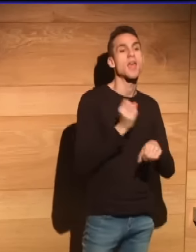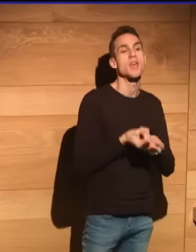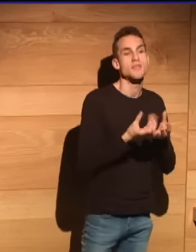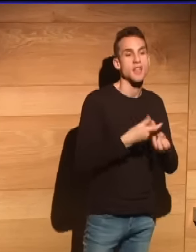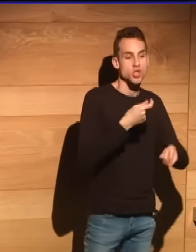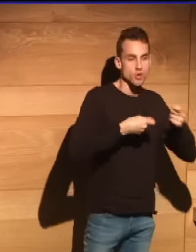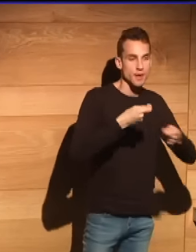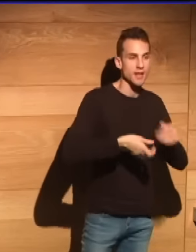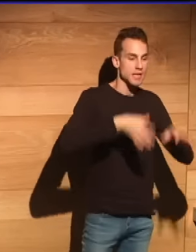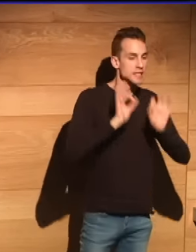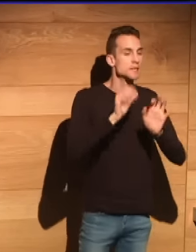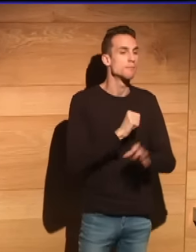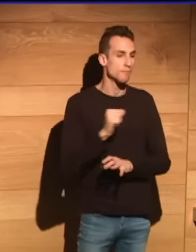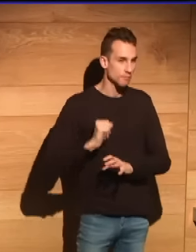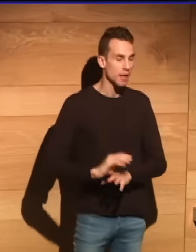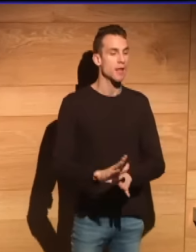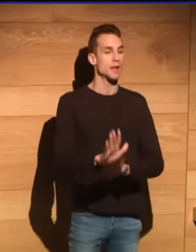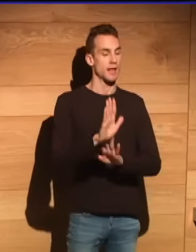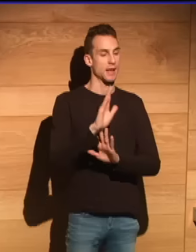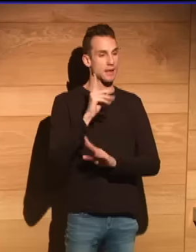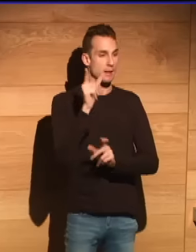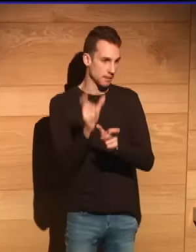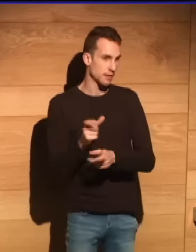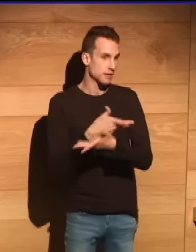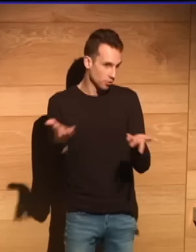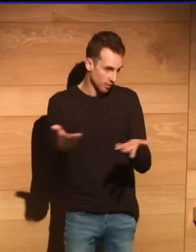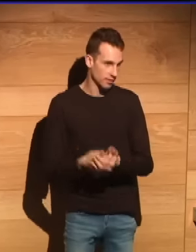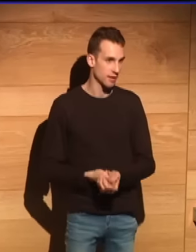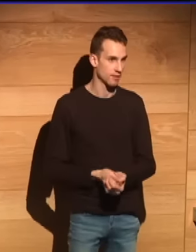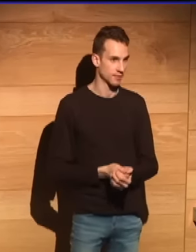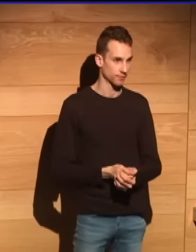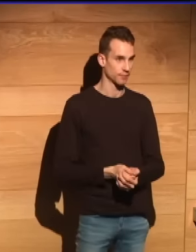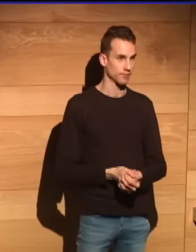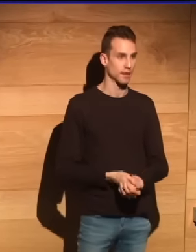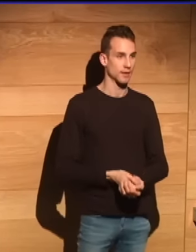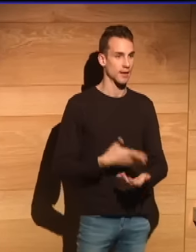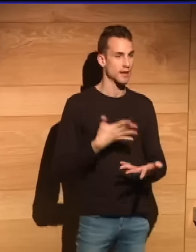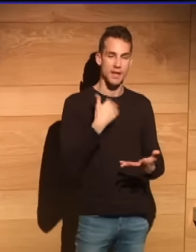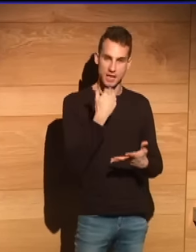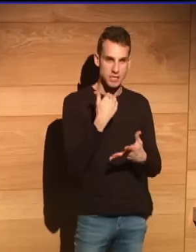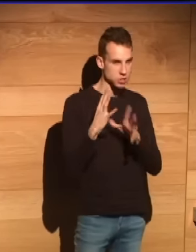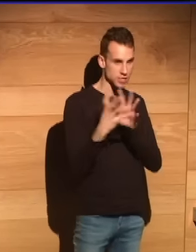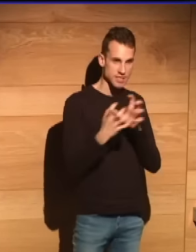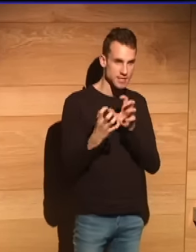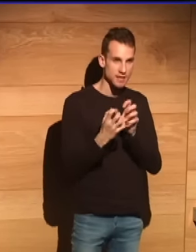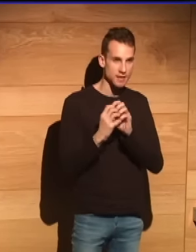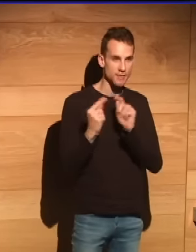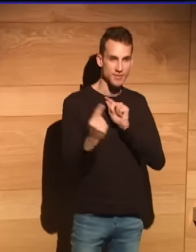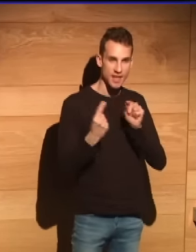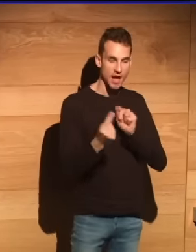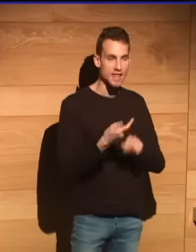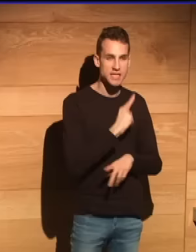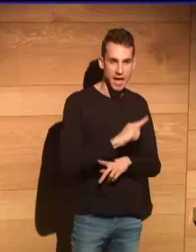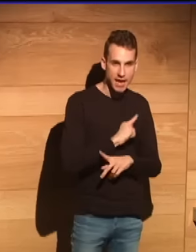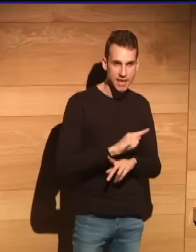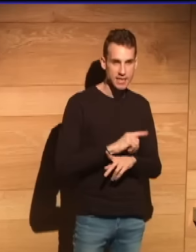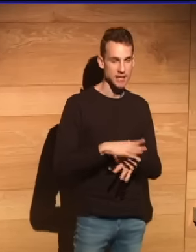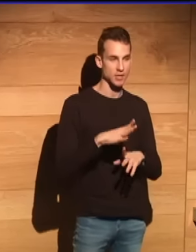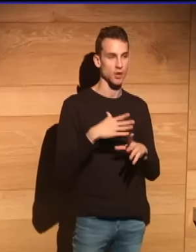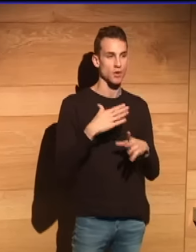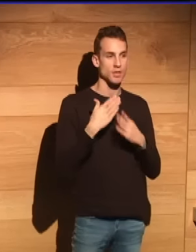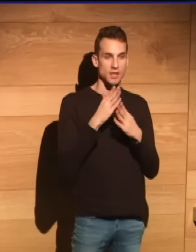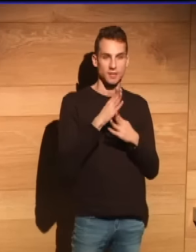aumenten tecnológicamente, podamos decidir que no nos aumenten. Es decir, que hay una serie de debates éticos alrededor de tecnologías que aún